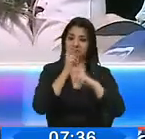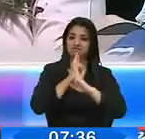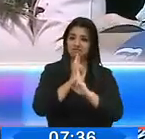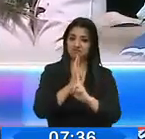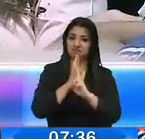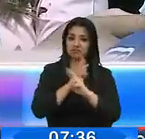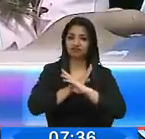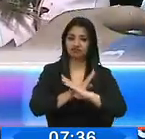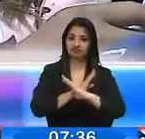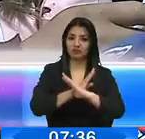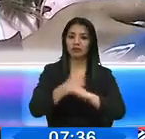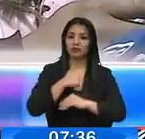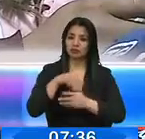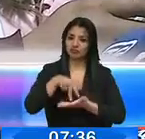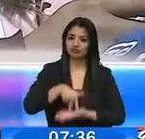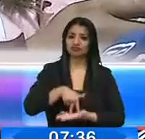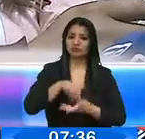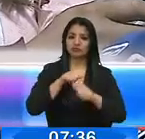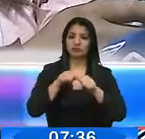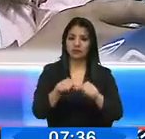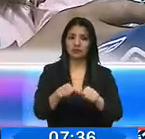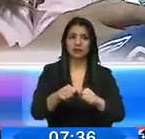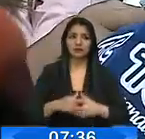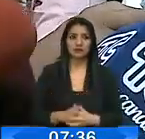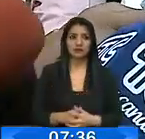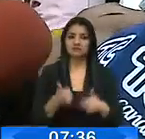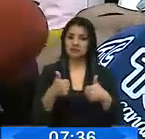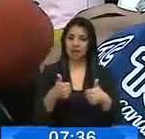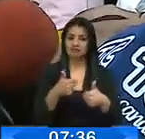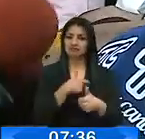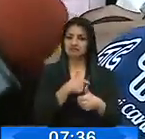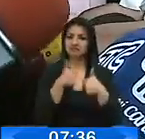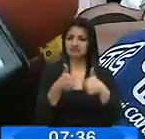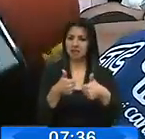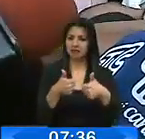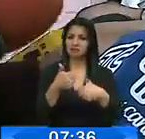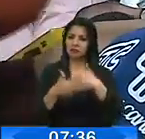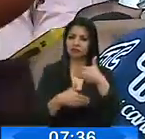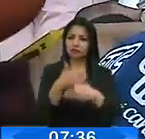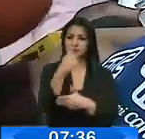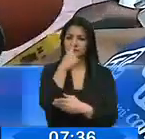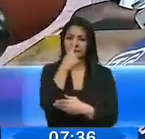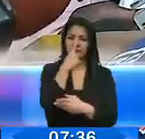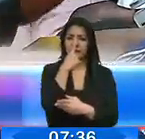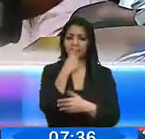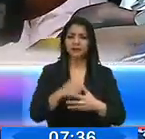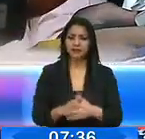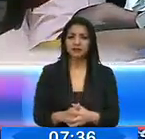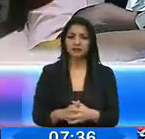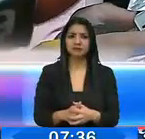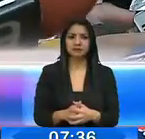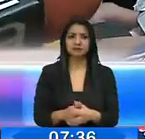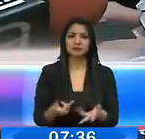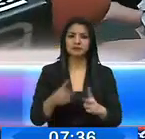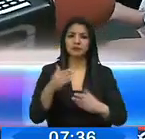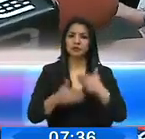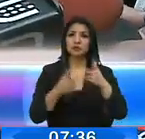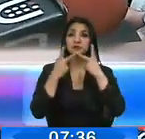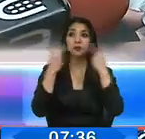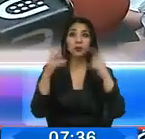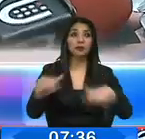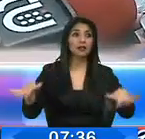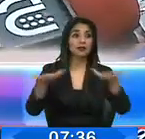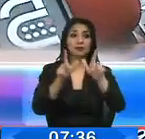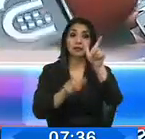bueno, la mantengo, y me ha ido, yo creo que bien. Ha sido un proceso interesante, como digo, creo que ha sido también un proceso público, creo